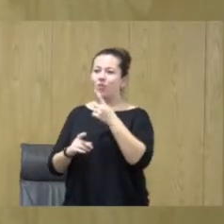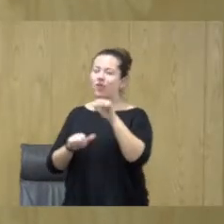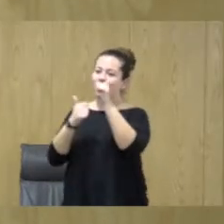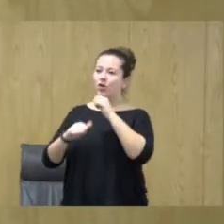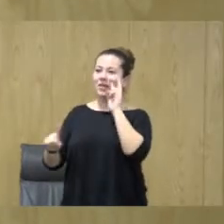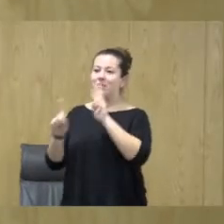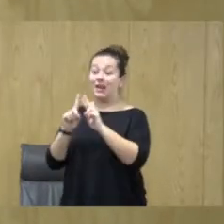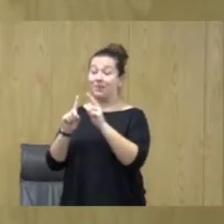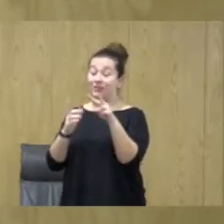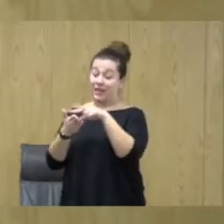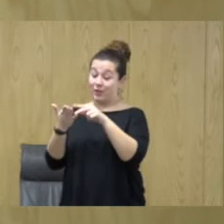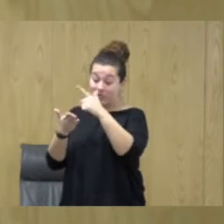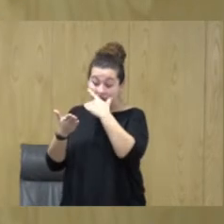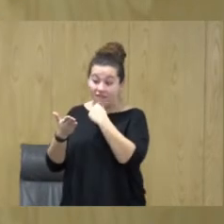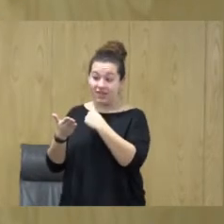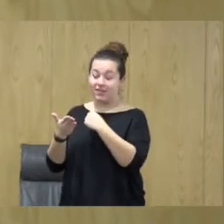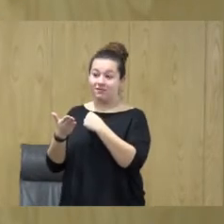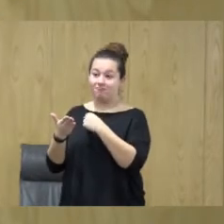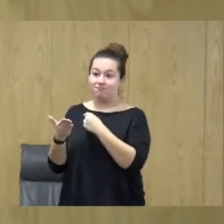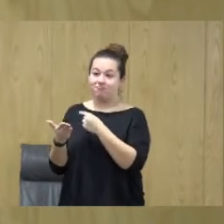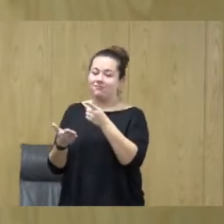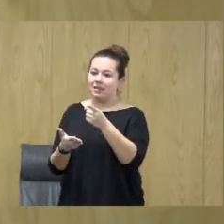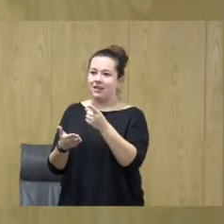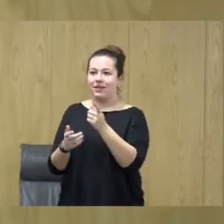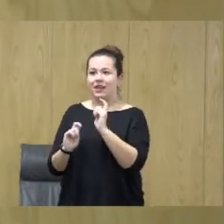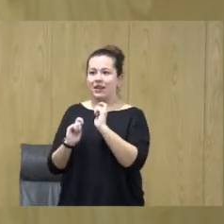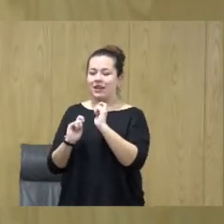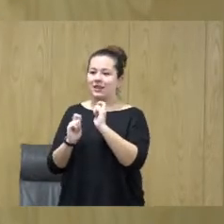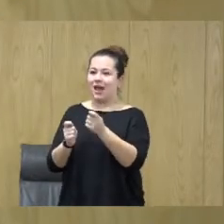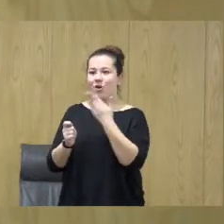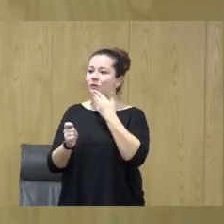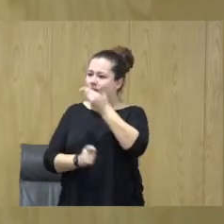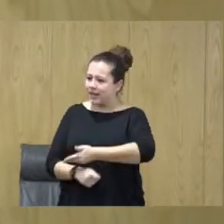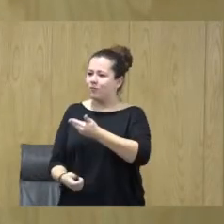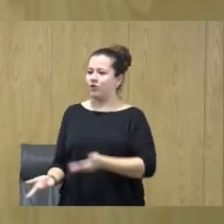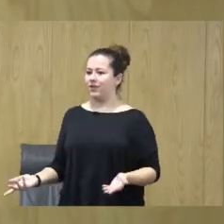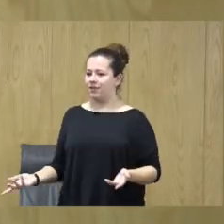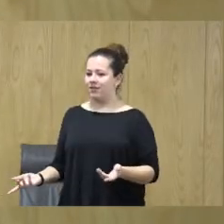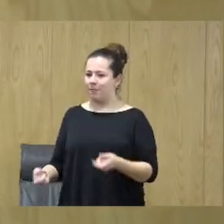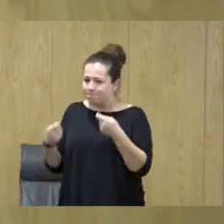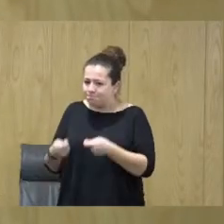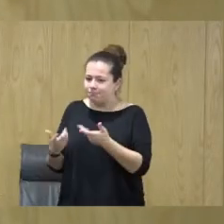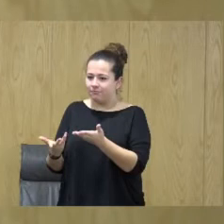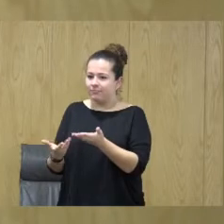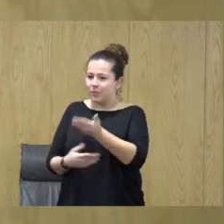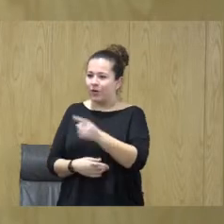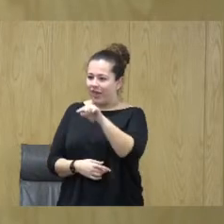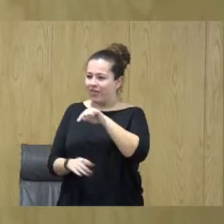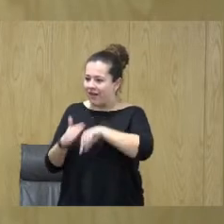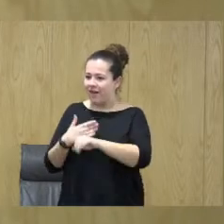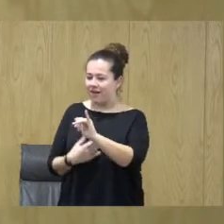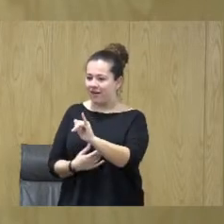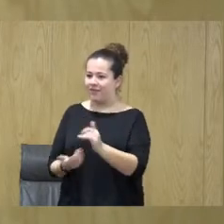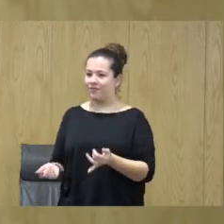lectura fácil que le da gravedad, le da importancia, le da peso. Por tanto, yo creo que aquí